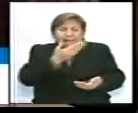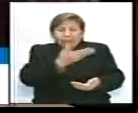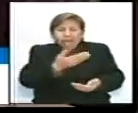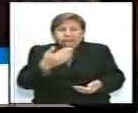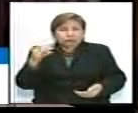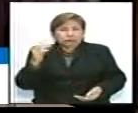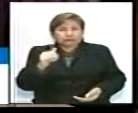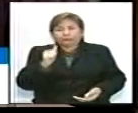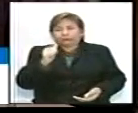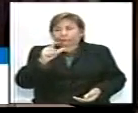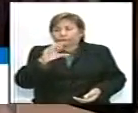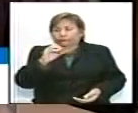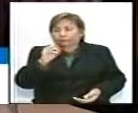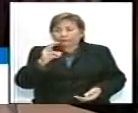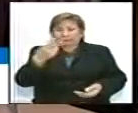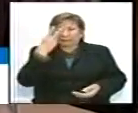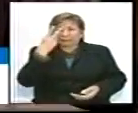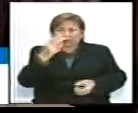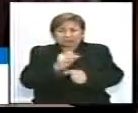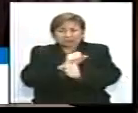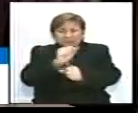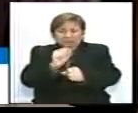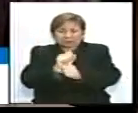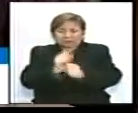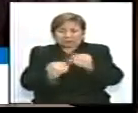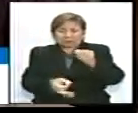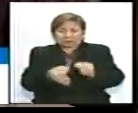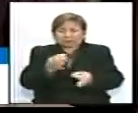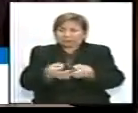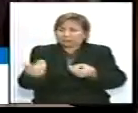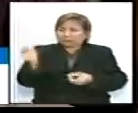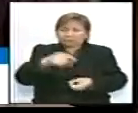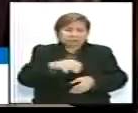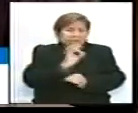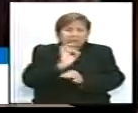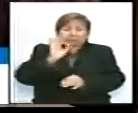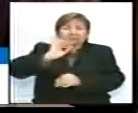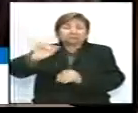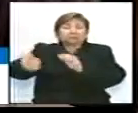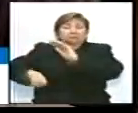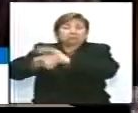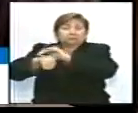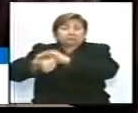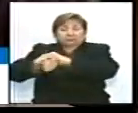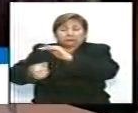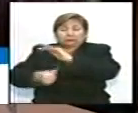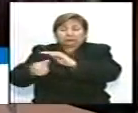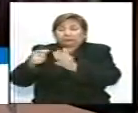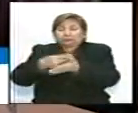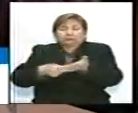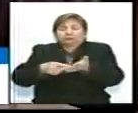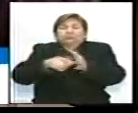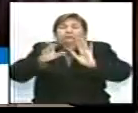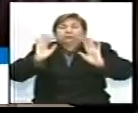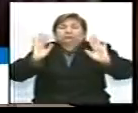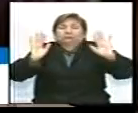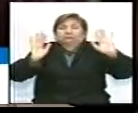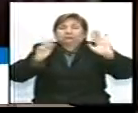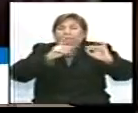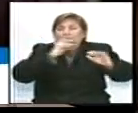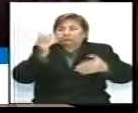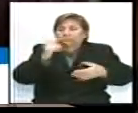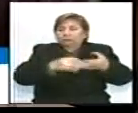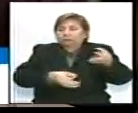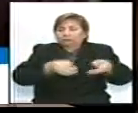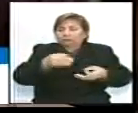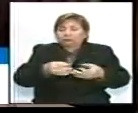a que no ha asistido a dos citaciones, lo cual evidencia su negativa de acudir al llamado de la